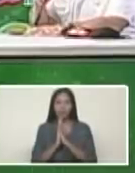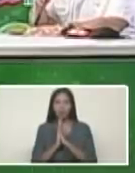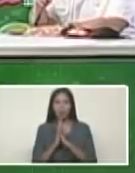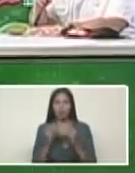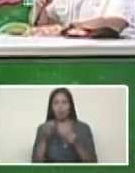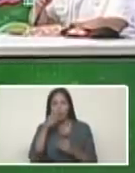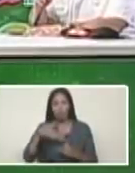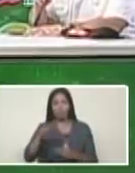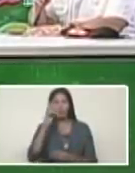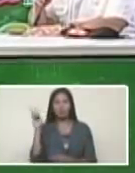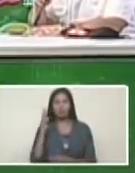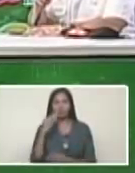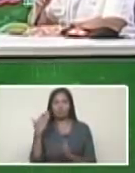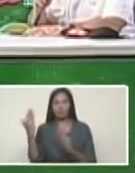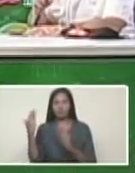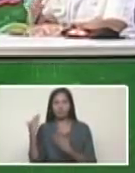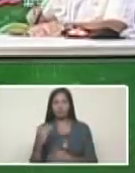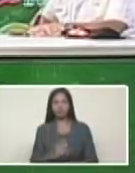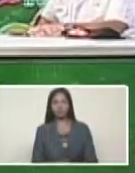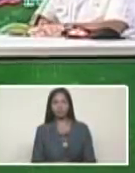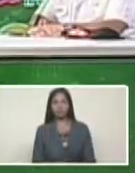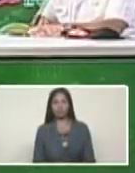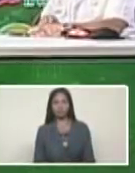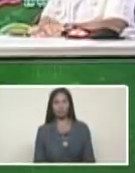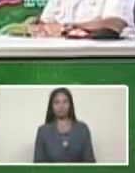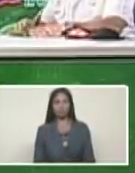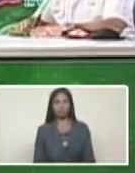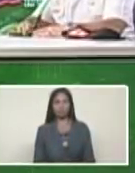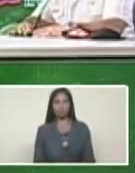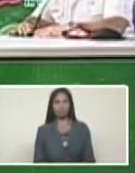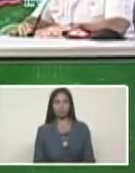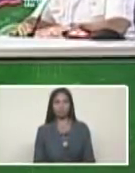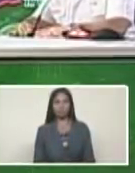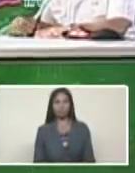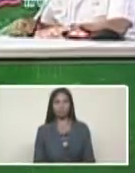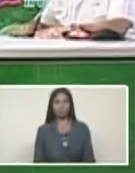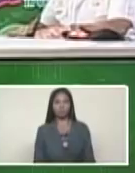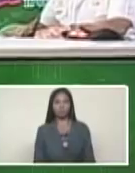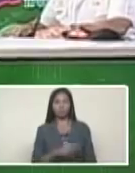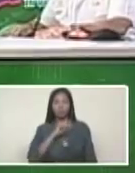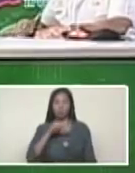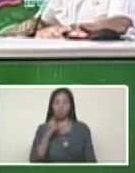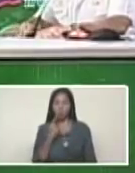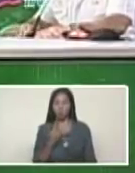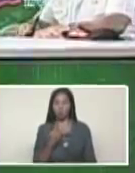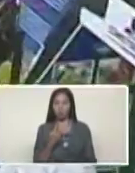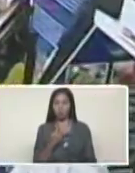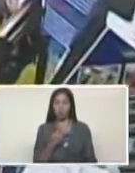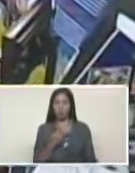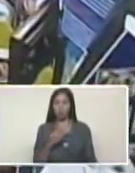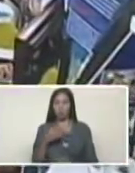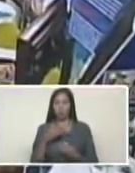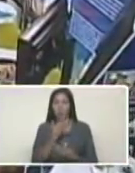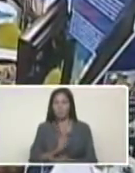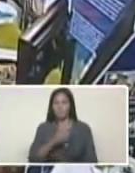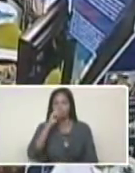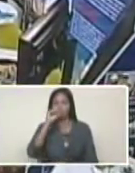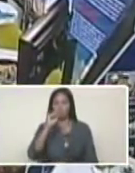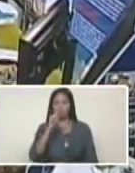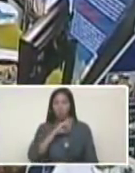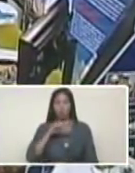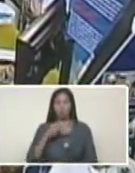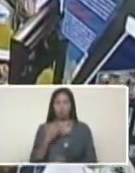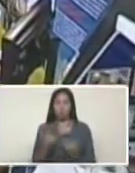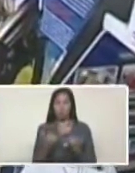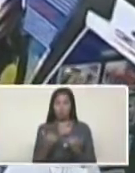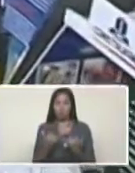el pueblo de Venezuela. Adelante. Comandante en jefe, nosotros hemos, en el marco de esta, de